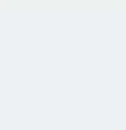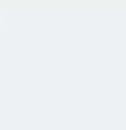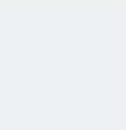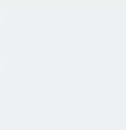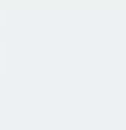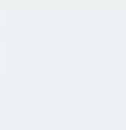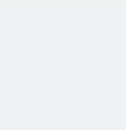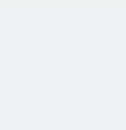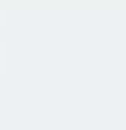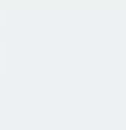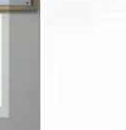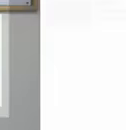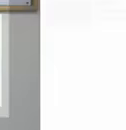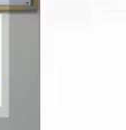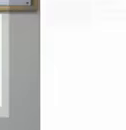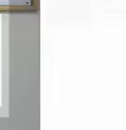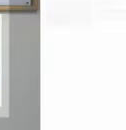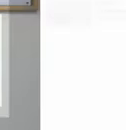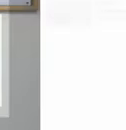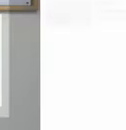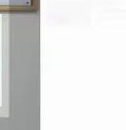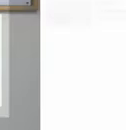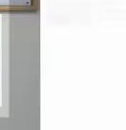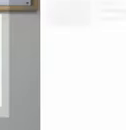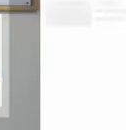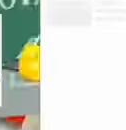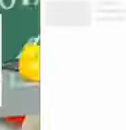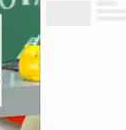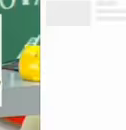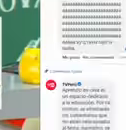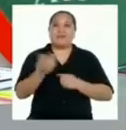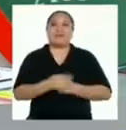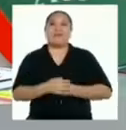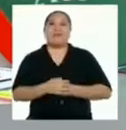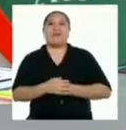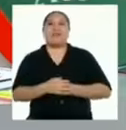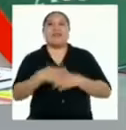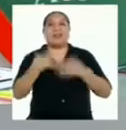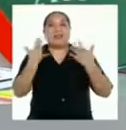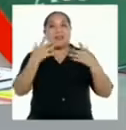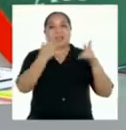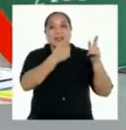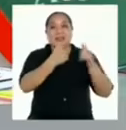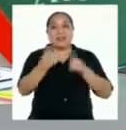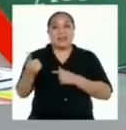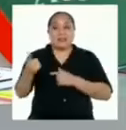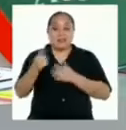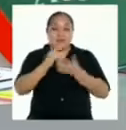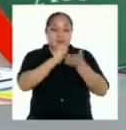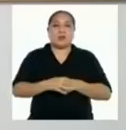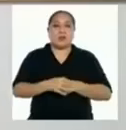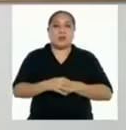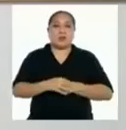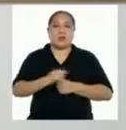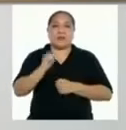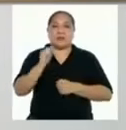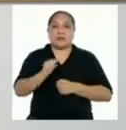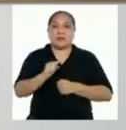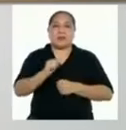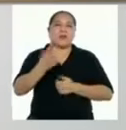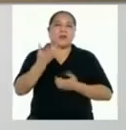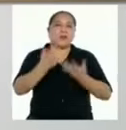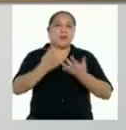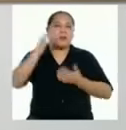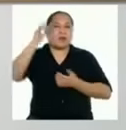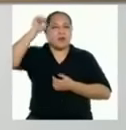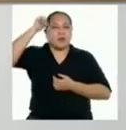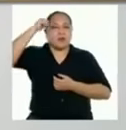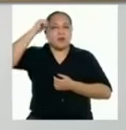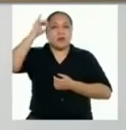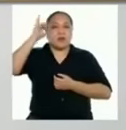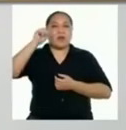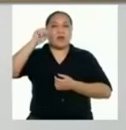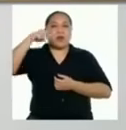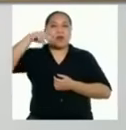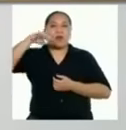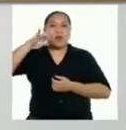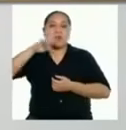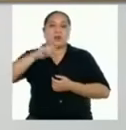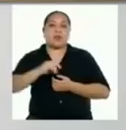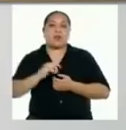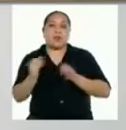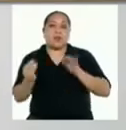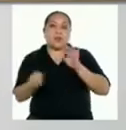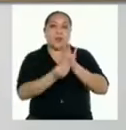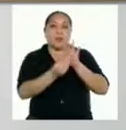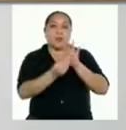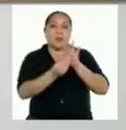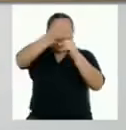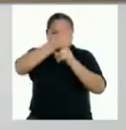O si deben hacer algunas modificaciones. Ahora yo ya tengo listo mi artículo de opinión. Creo que recuerdan que Yanira incorporó